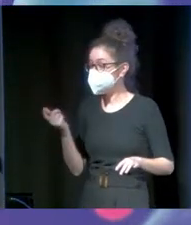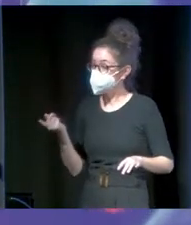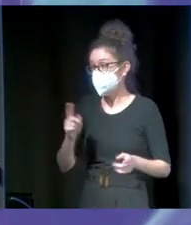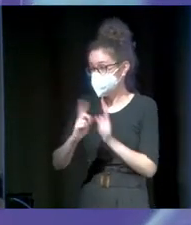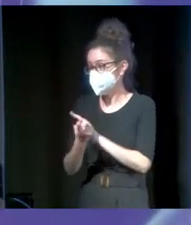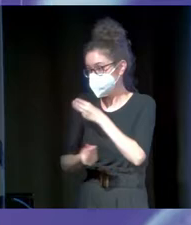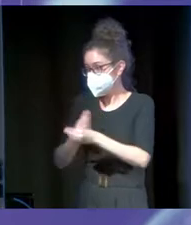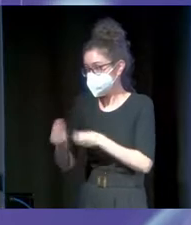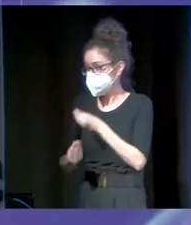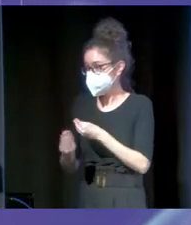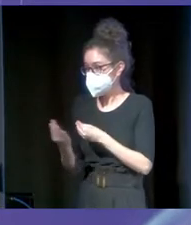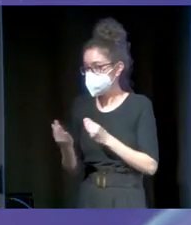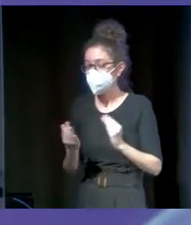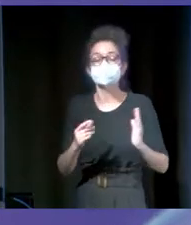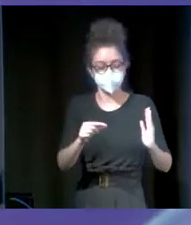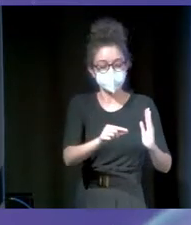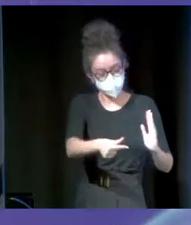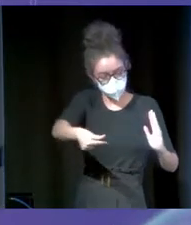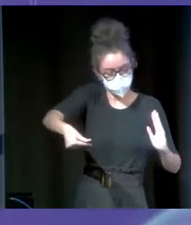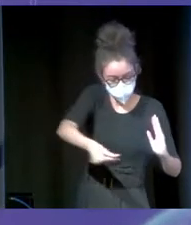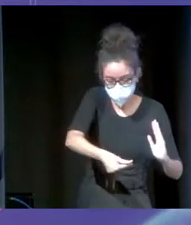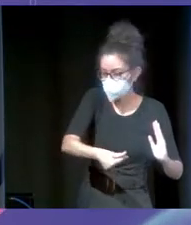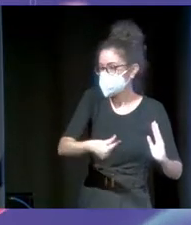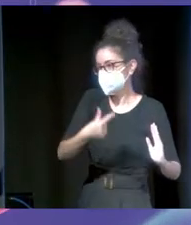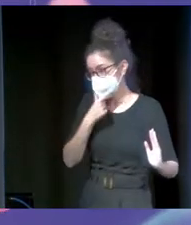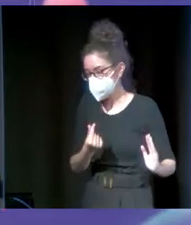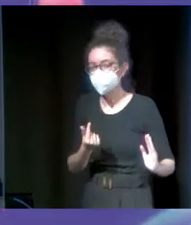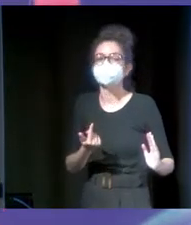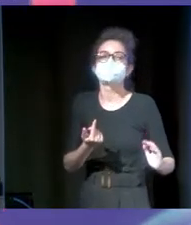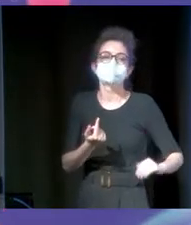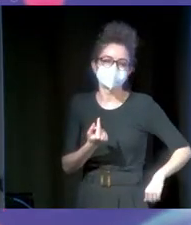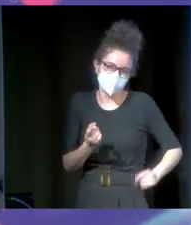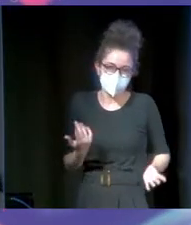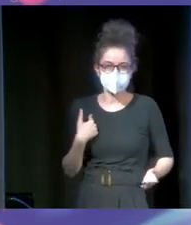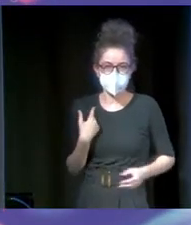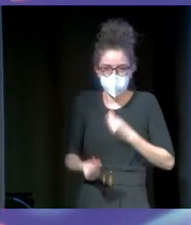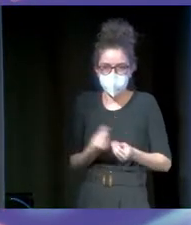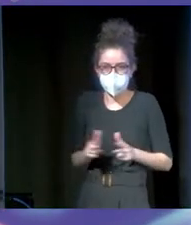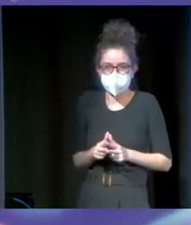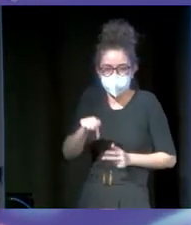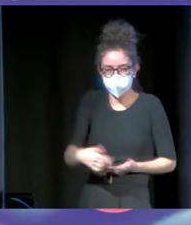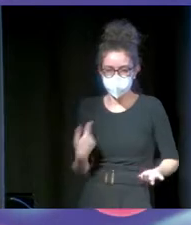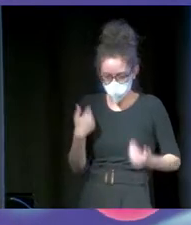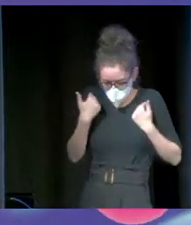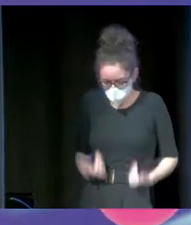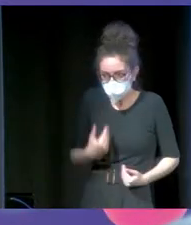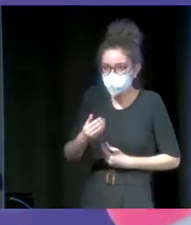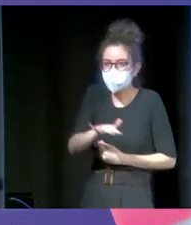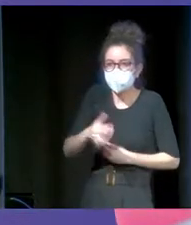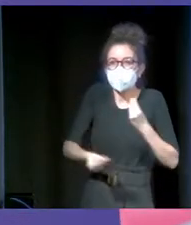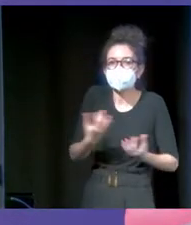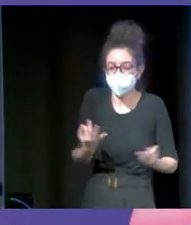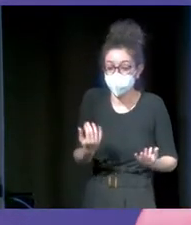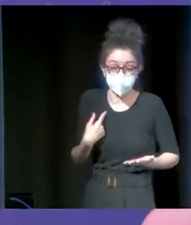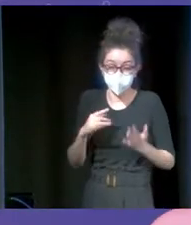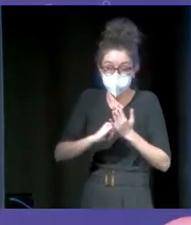lo estás haciendo al revés. Entonces, la ha metido y me dice, era así de fácil. Entonces, ahí he dicho, ¿qué coño hago yo aquí? Más que hace un chico como yo en un sitio como este. Porque esta es mi relación